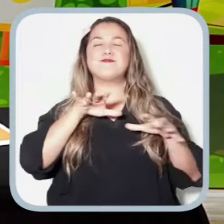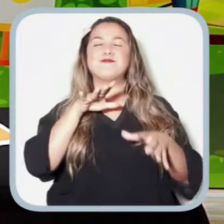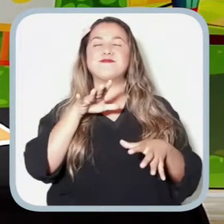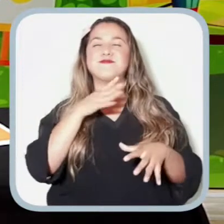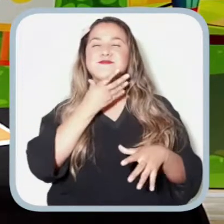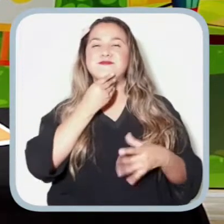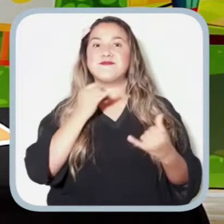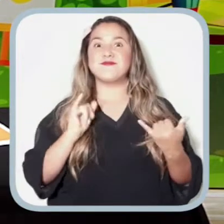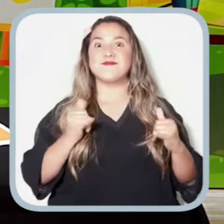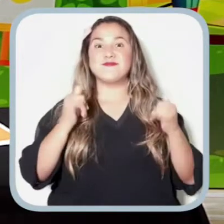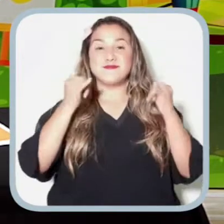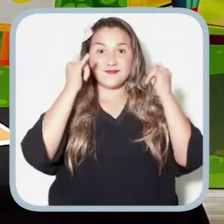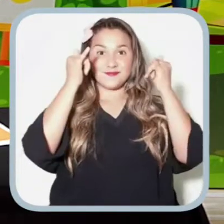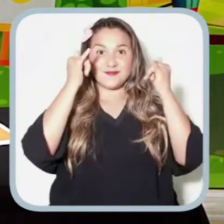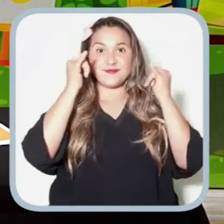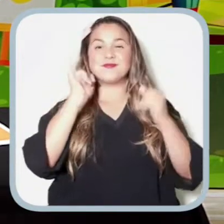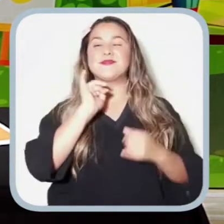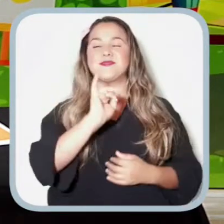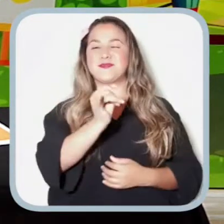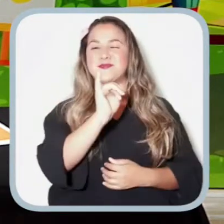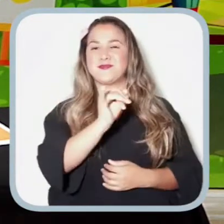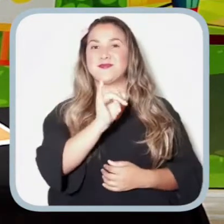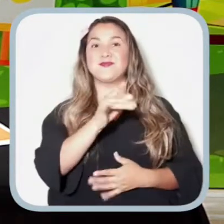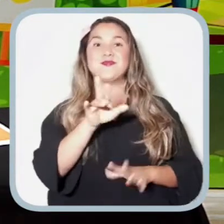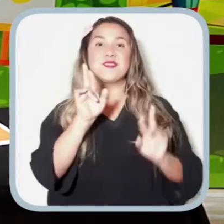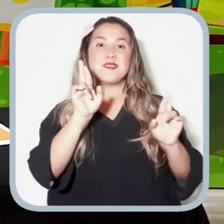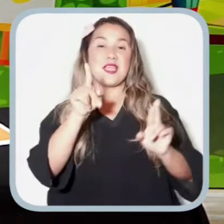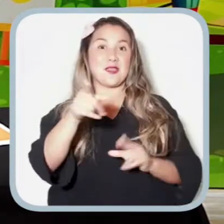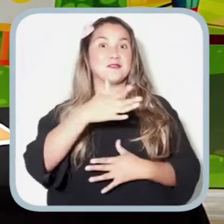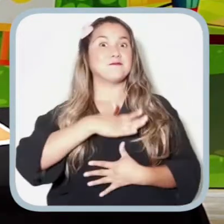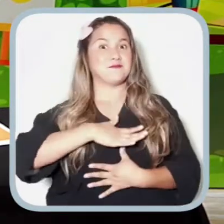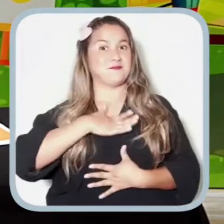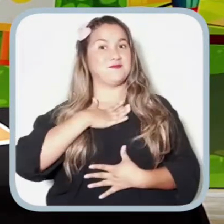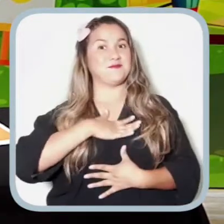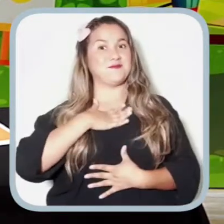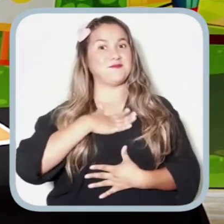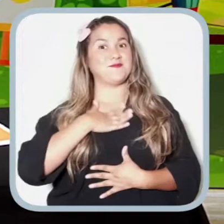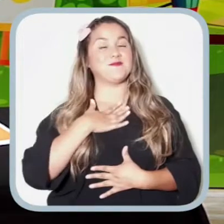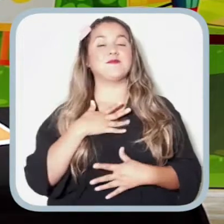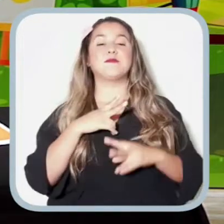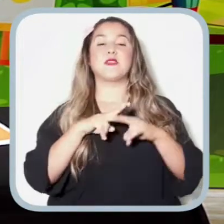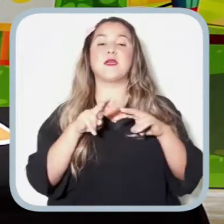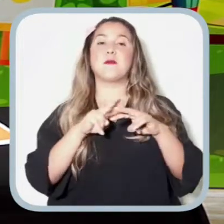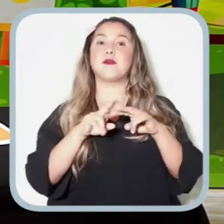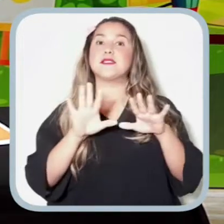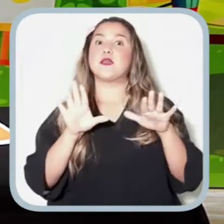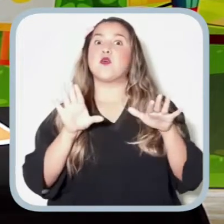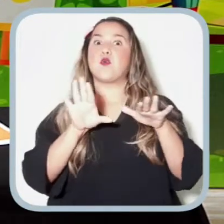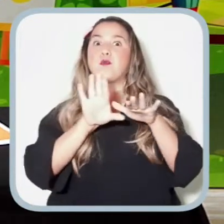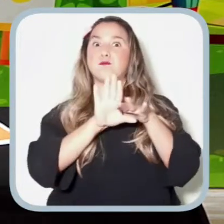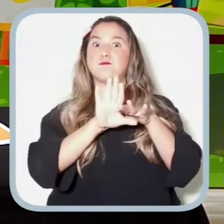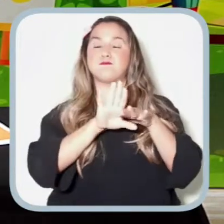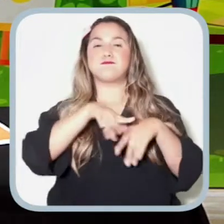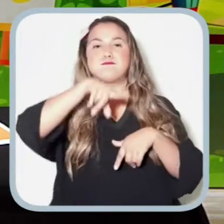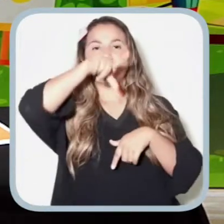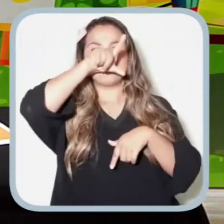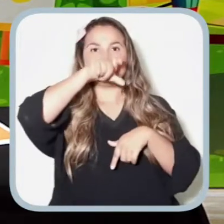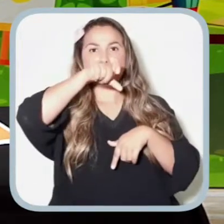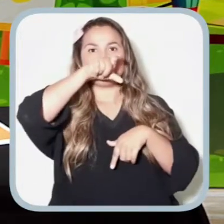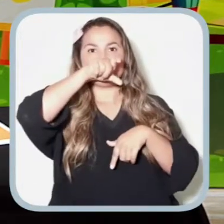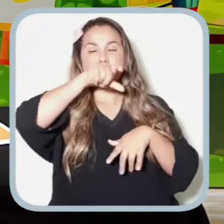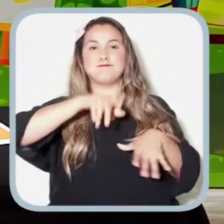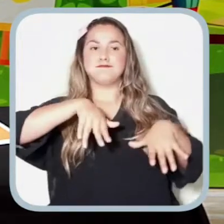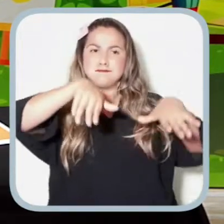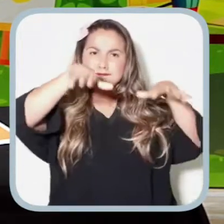entretenida sí espero que les guste vamos a hacer juntas y juntos un cóndor un